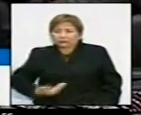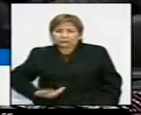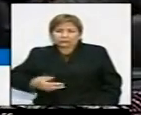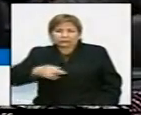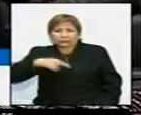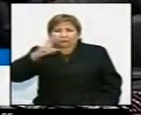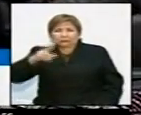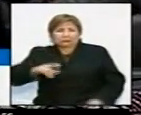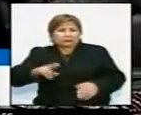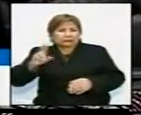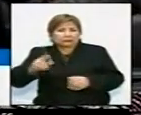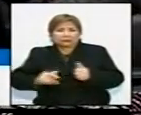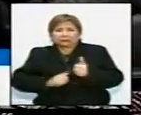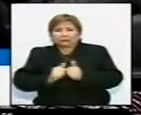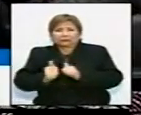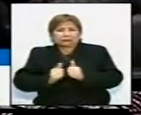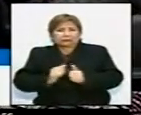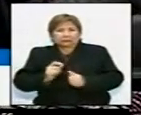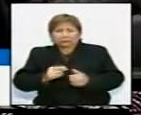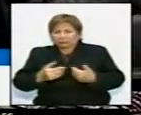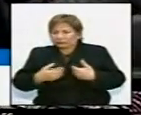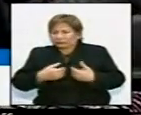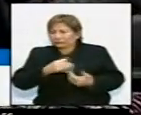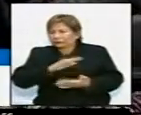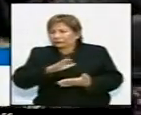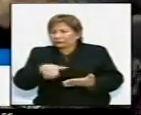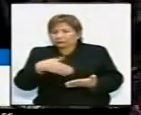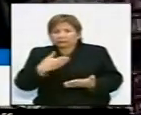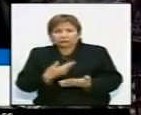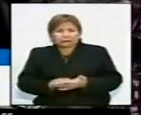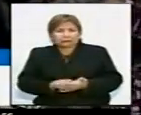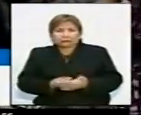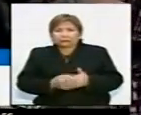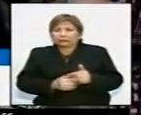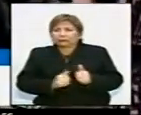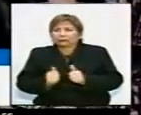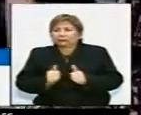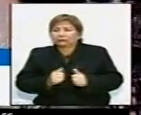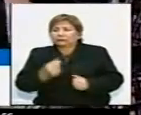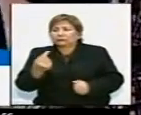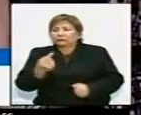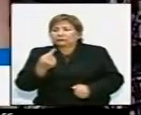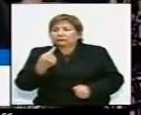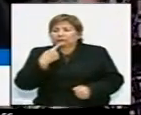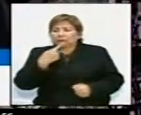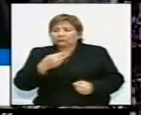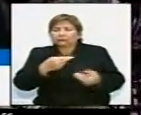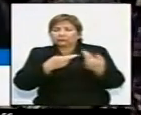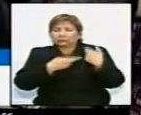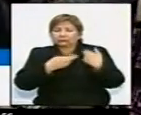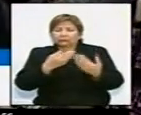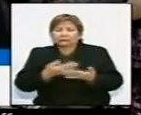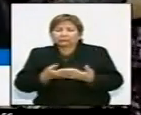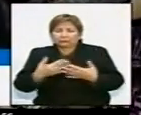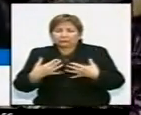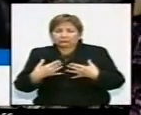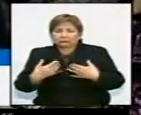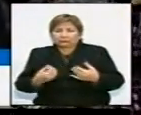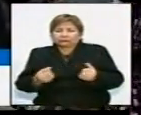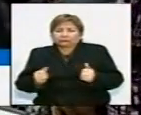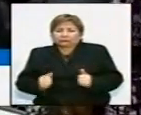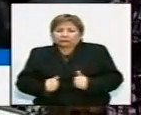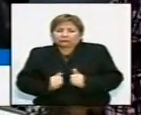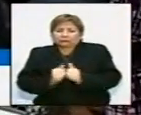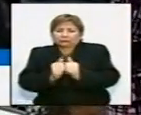no tienen competencias. Tienen casi todas las competencias. Lo único que le corresponde al Ministerio de Salud es dar